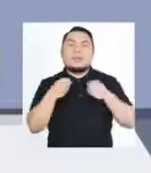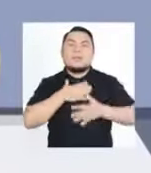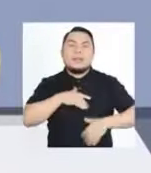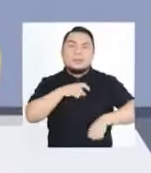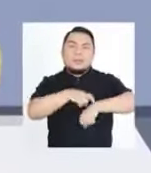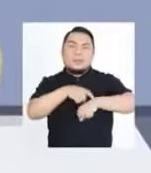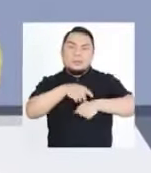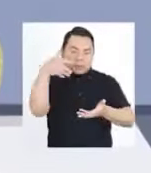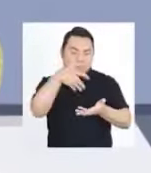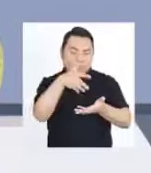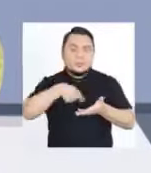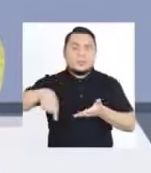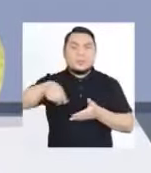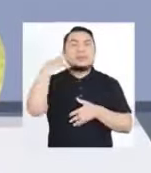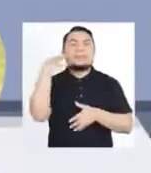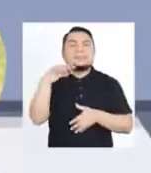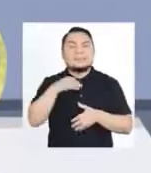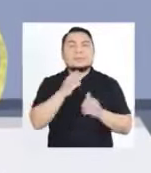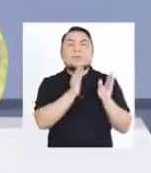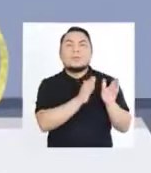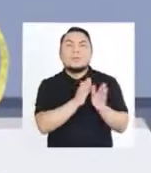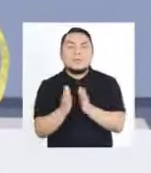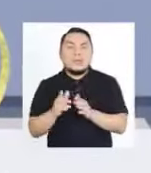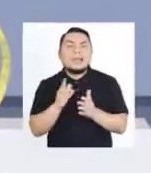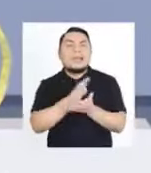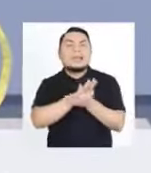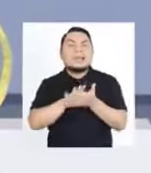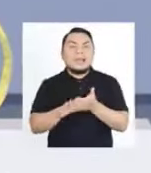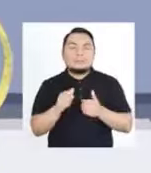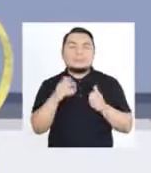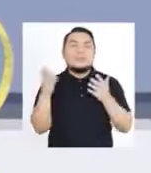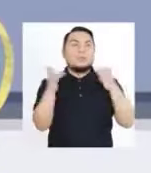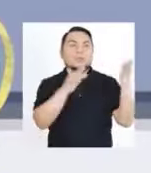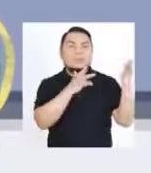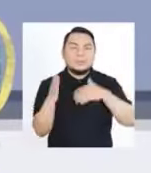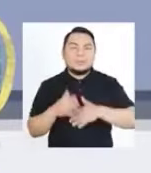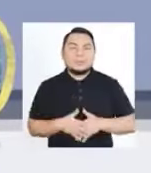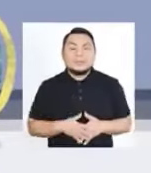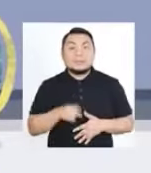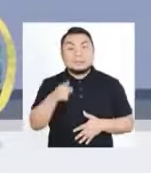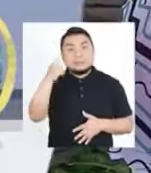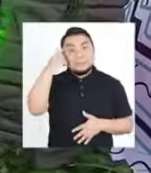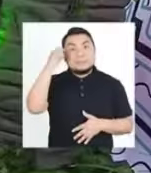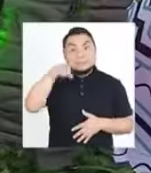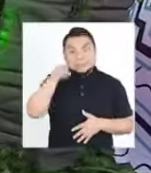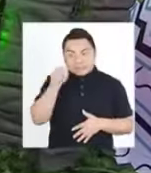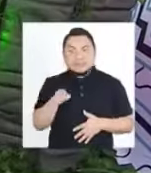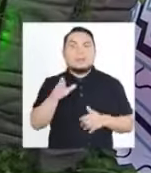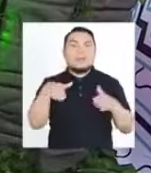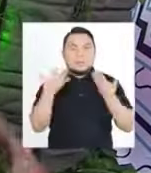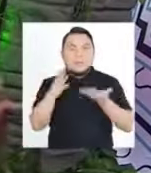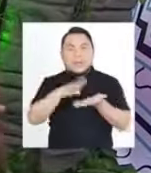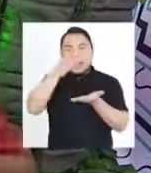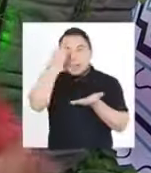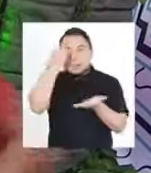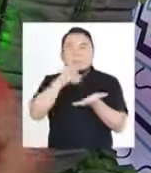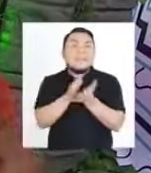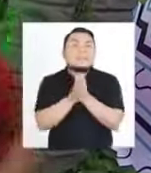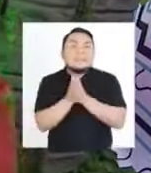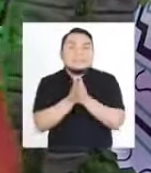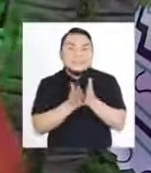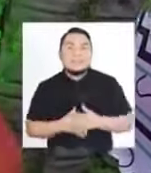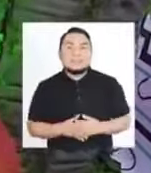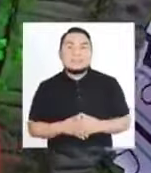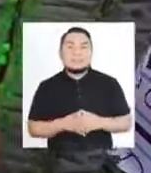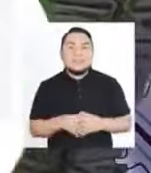a acomodar su espacio de estudio para que siempre esté ordenado, limpio y ventilado. Van a ver que así van a estudiar con mucho